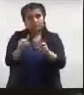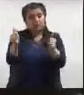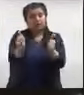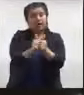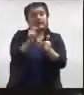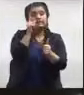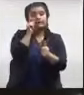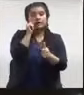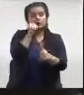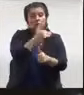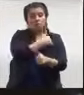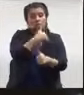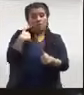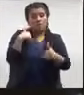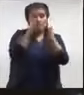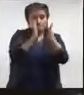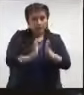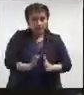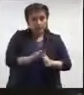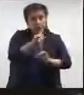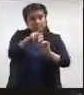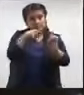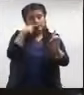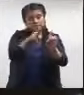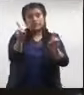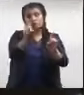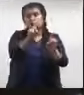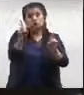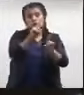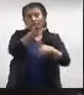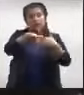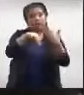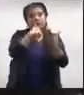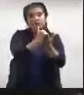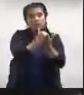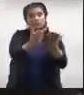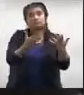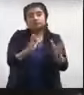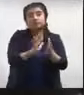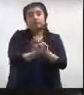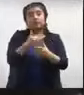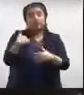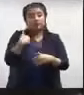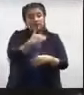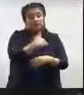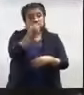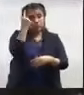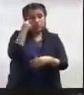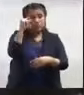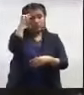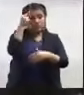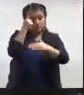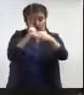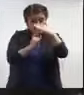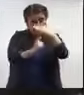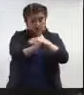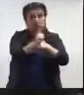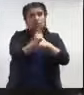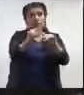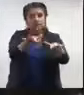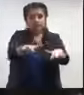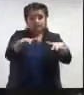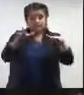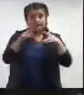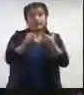señor ministro, lo cual quedó improbado. El ministro de Gobernación ingresó al hemiciclo, sin embargo,